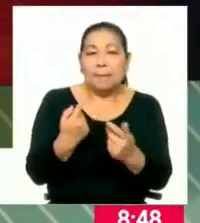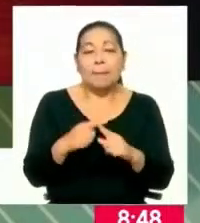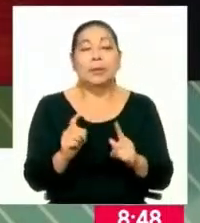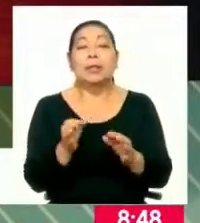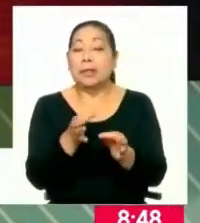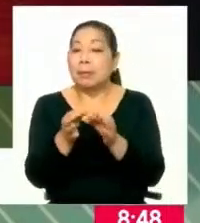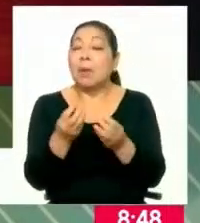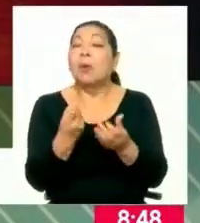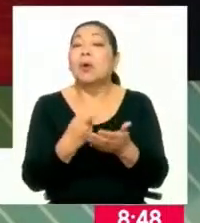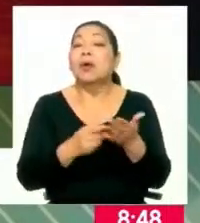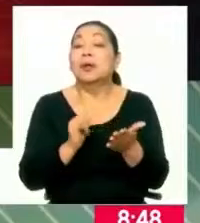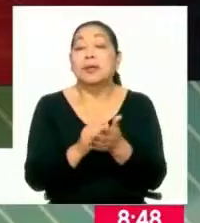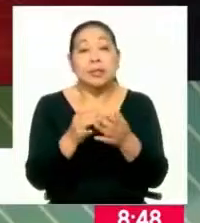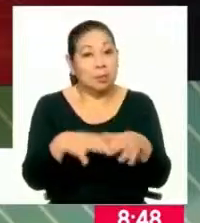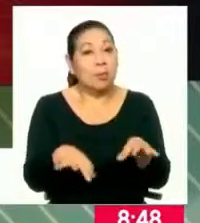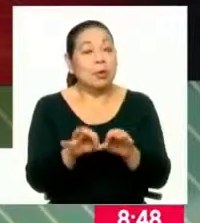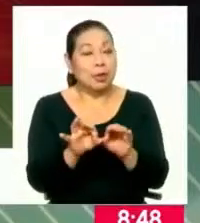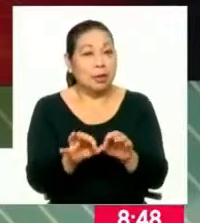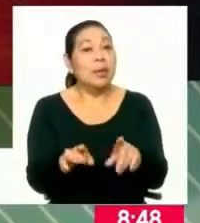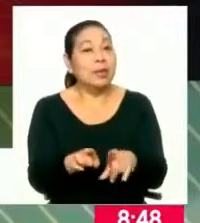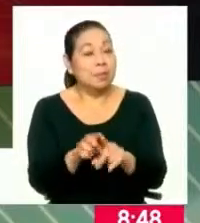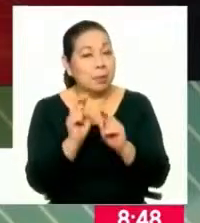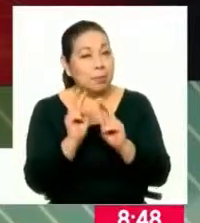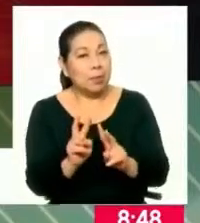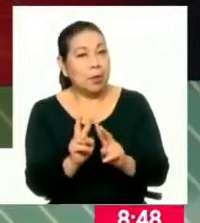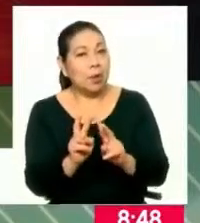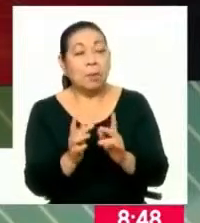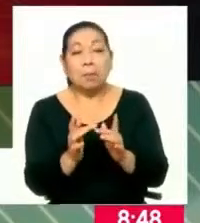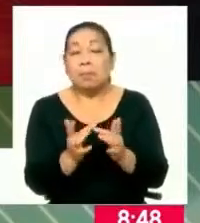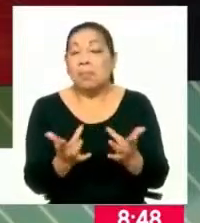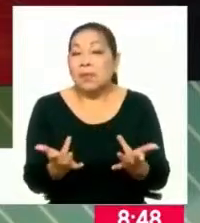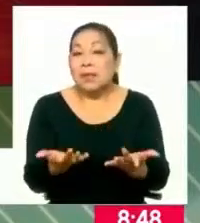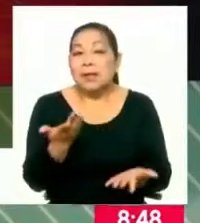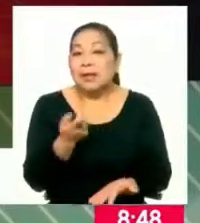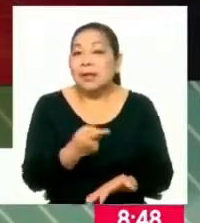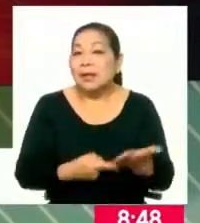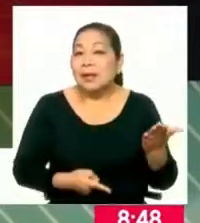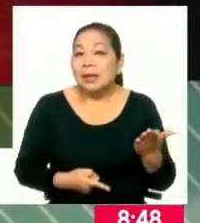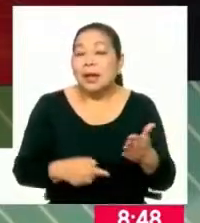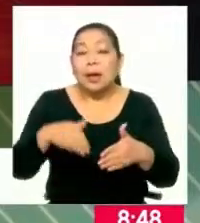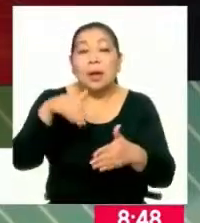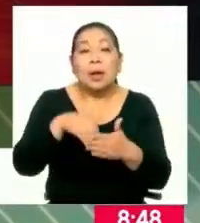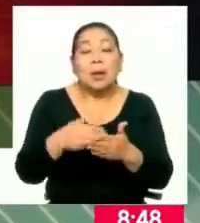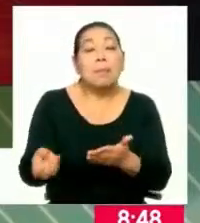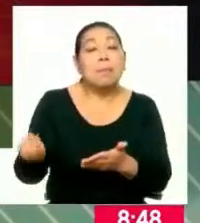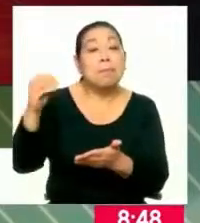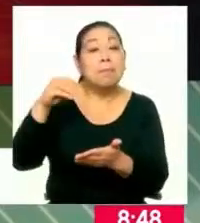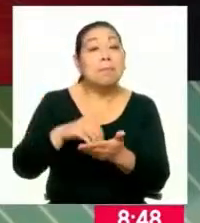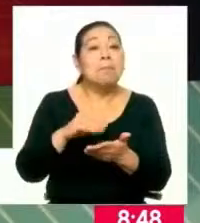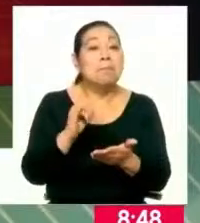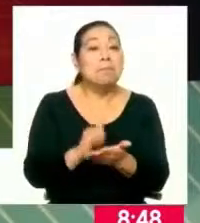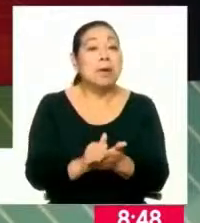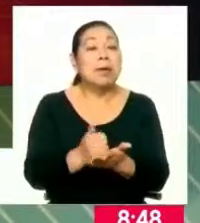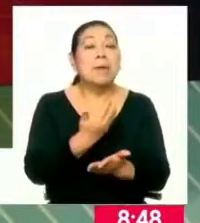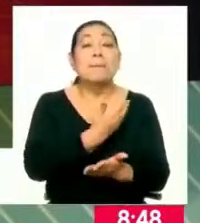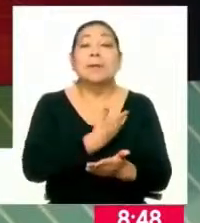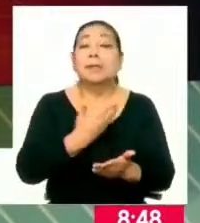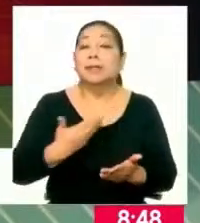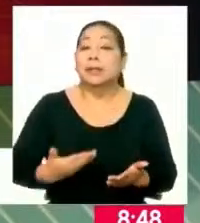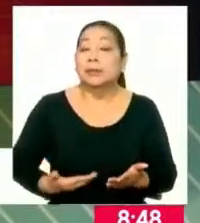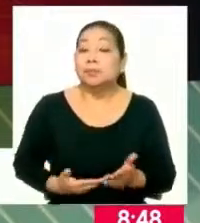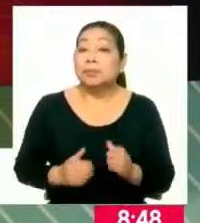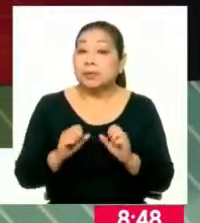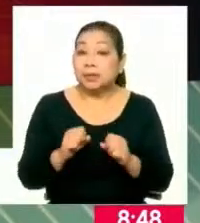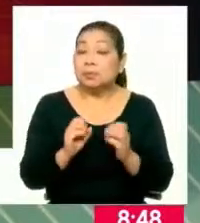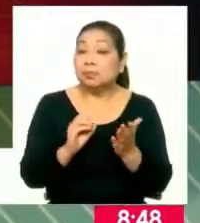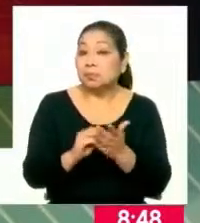lado, porque es importante que la población también lo sepa. Hay un vacío respecto de la elección complementaria presidencial.